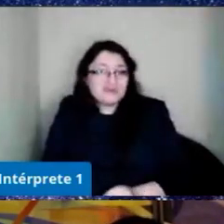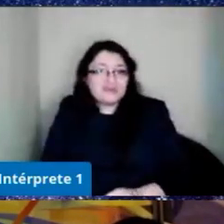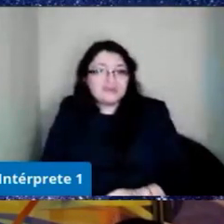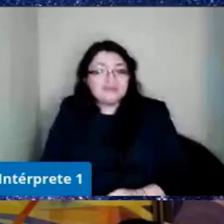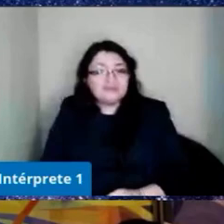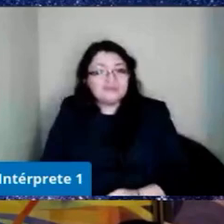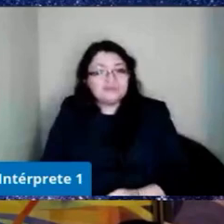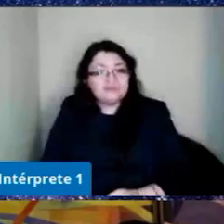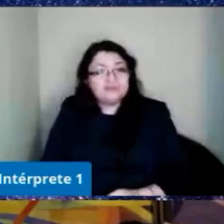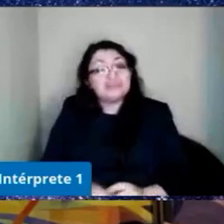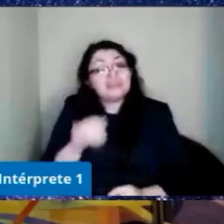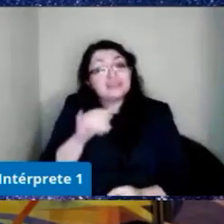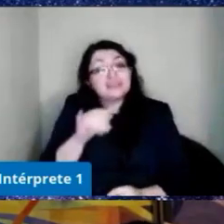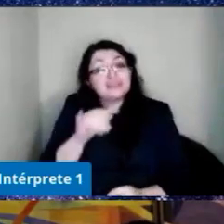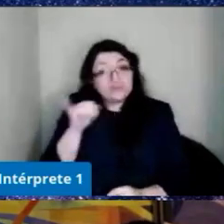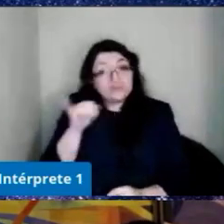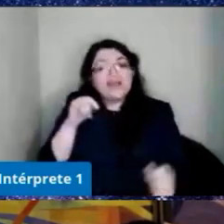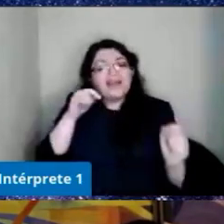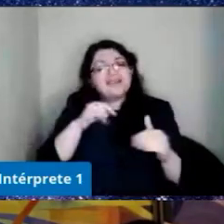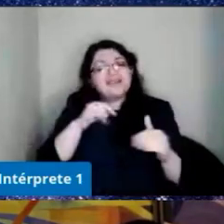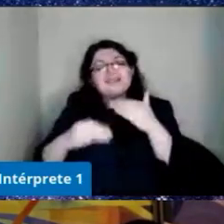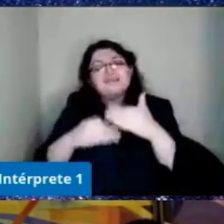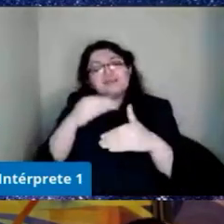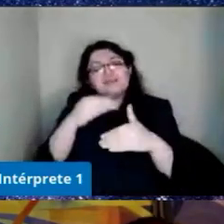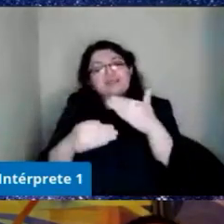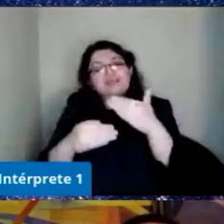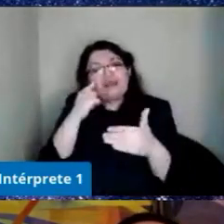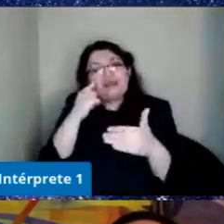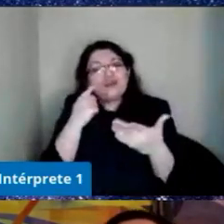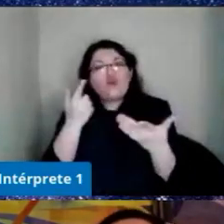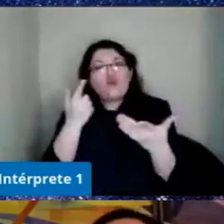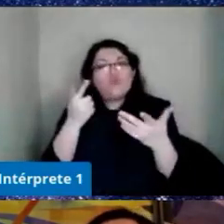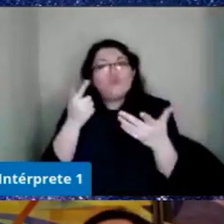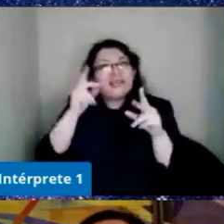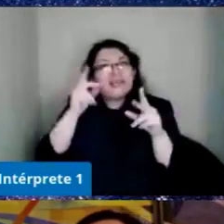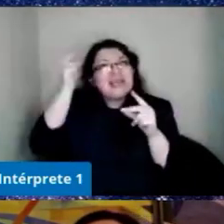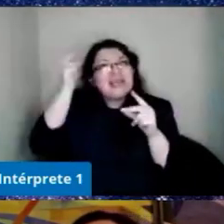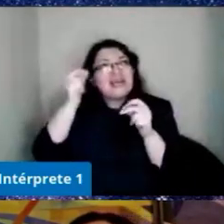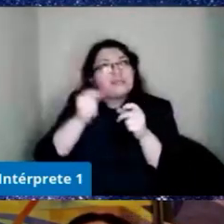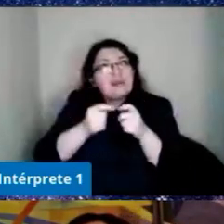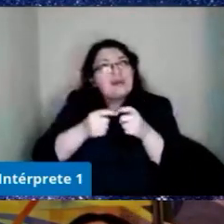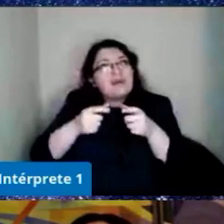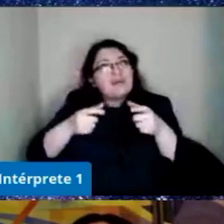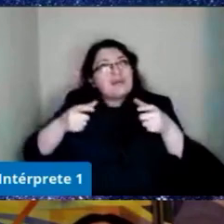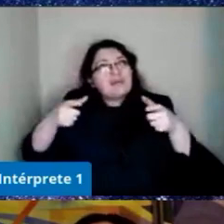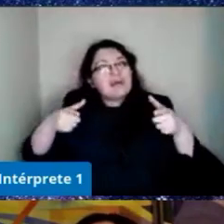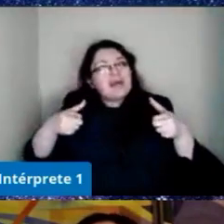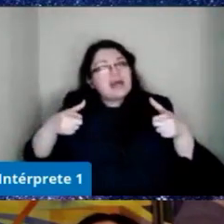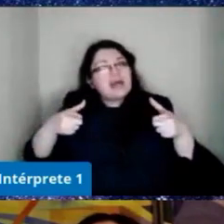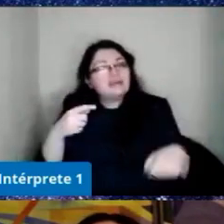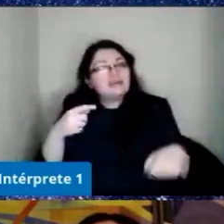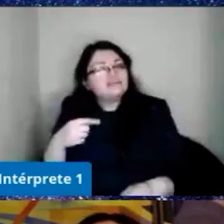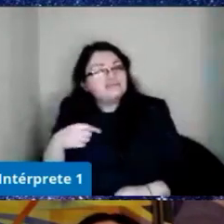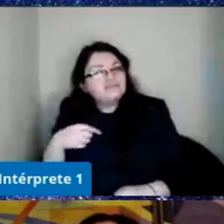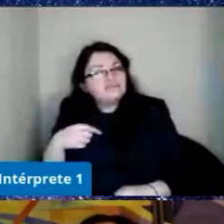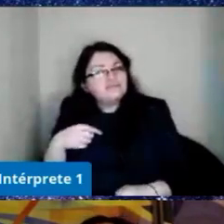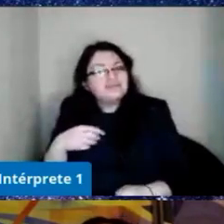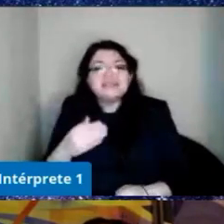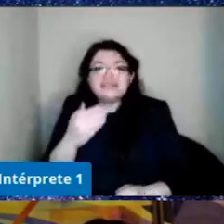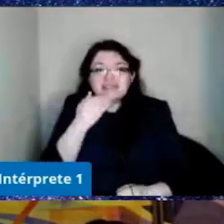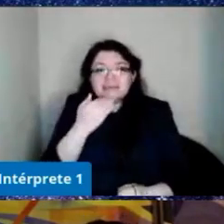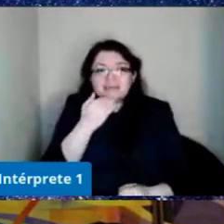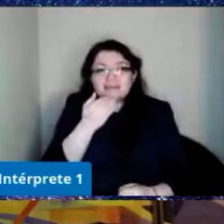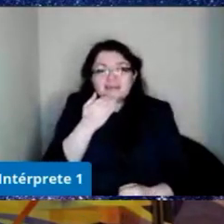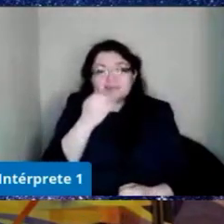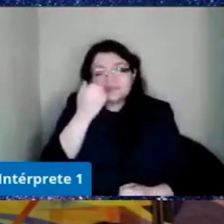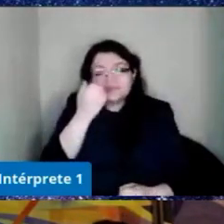Luego, como les digo, en este proceso de ir viendo cómo crece esta idea de la astronomía inclusiva, tiene que ver con el hecho de que no